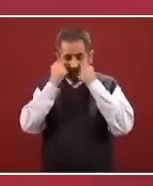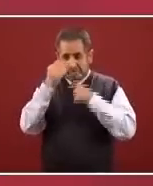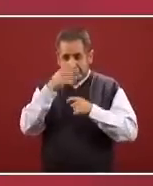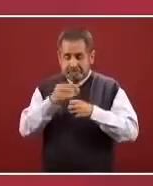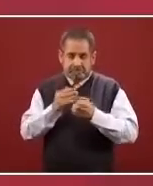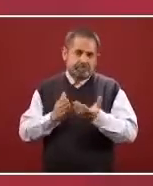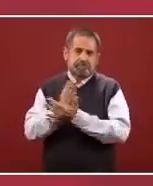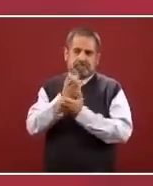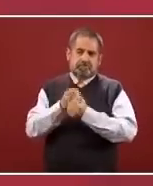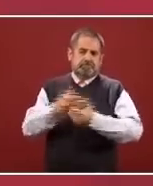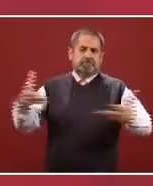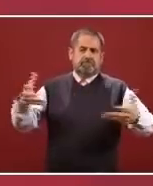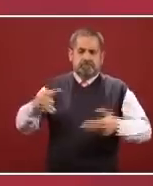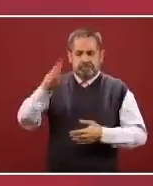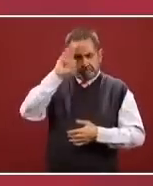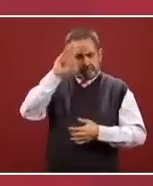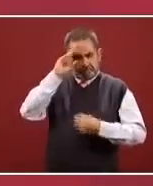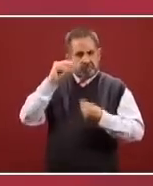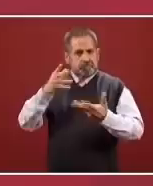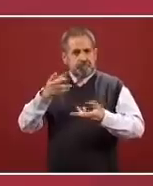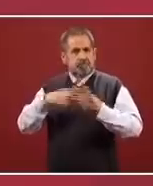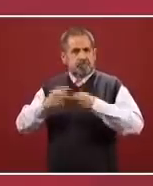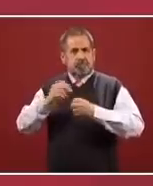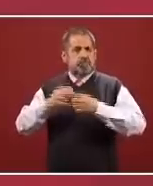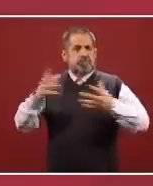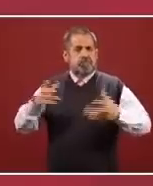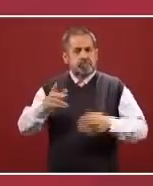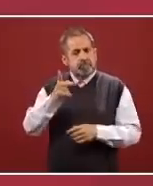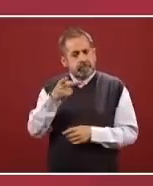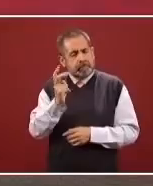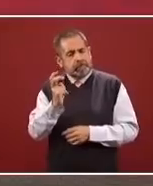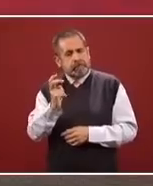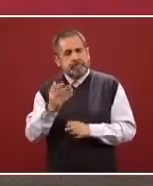país, y van a rebasar también en México, más en el estado